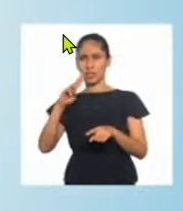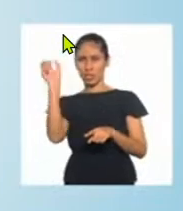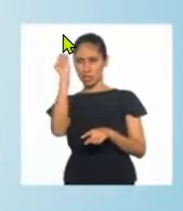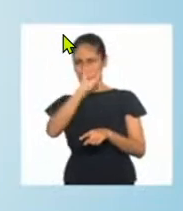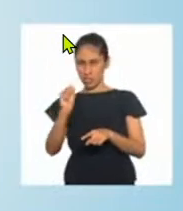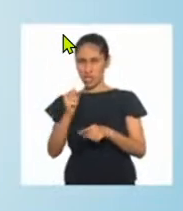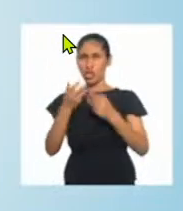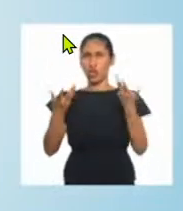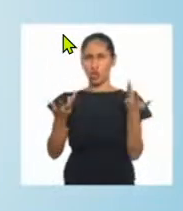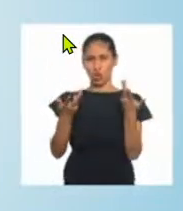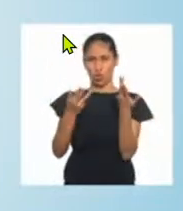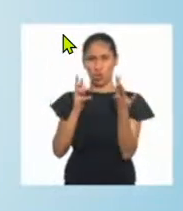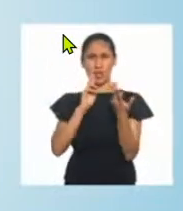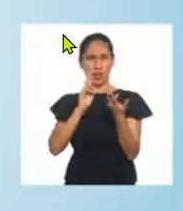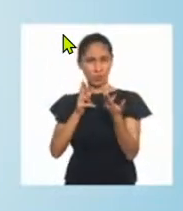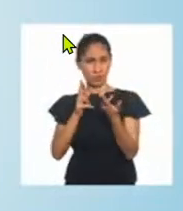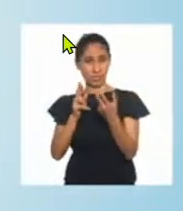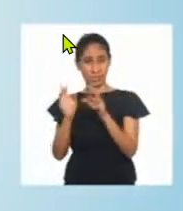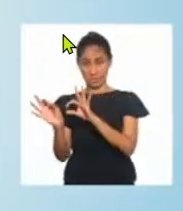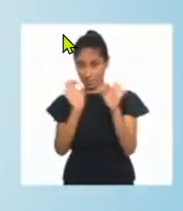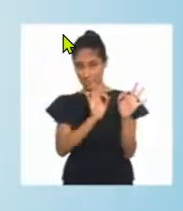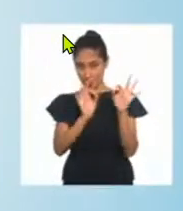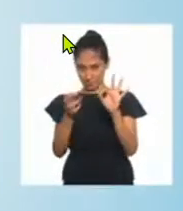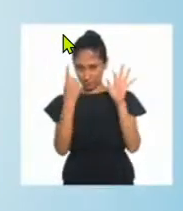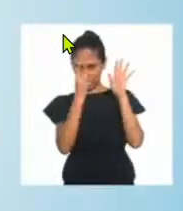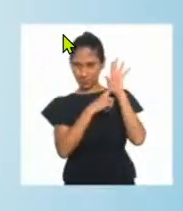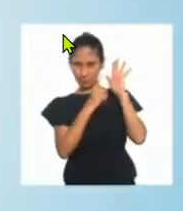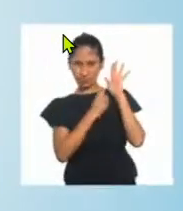de relacionar las siguientes variables: